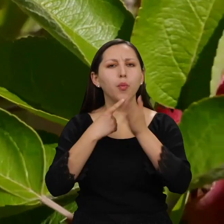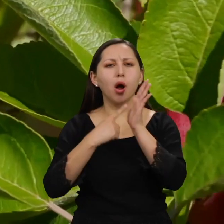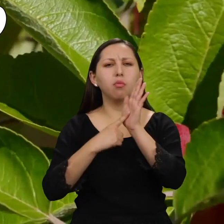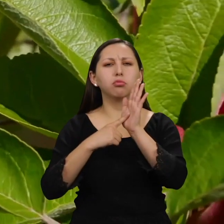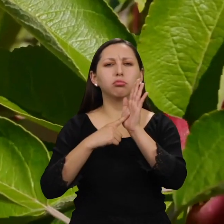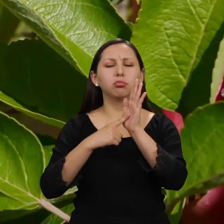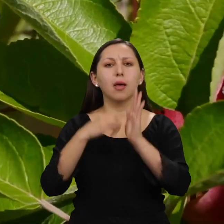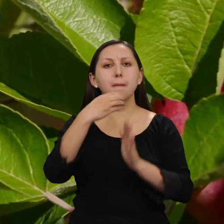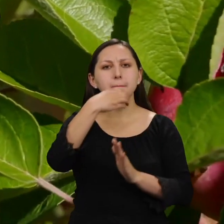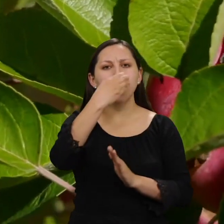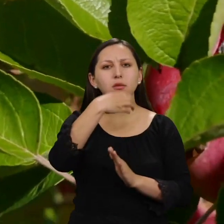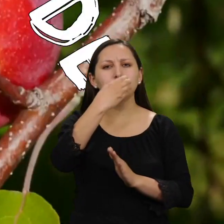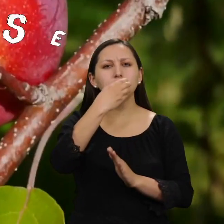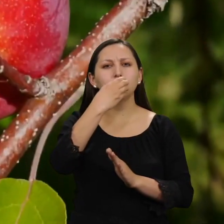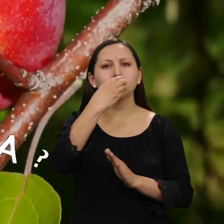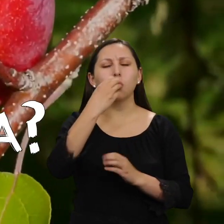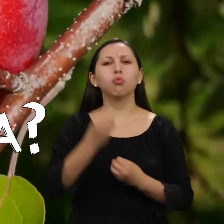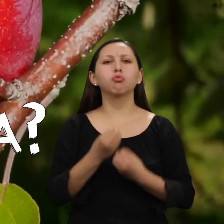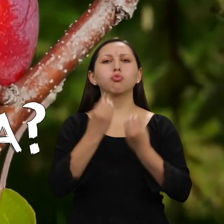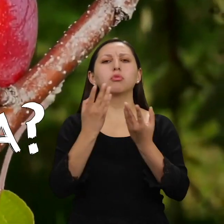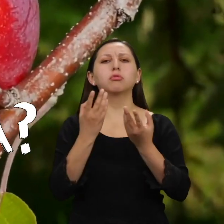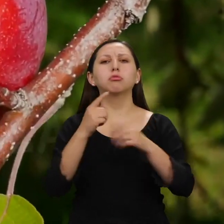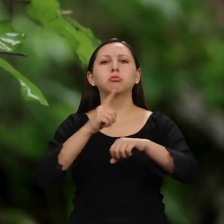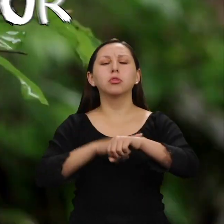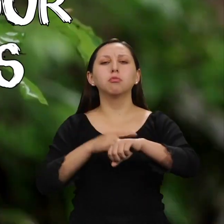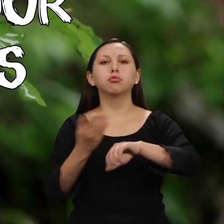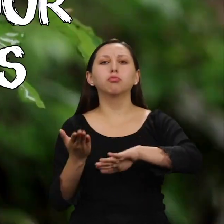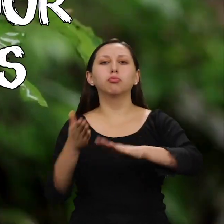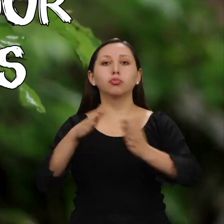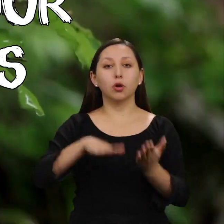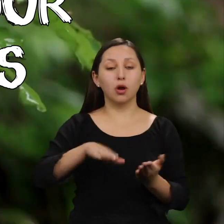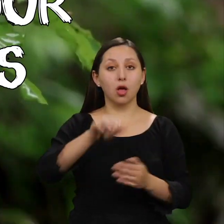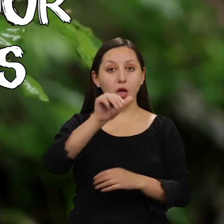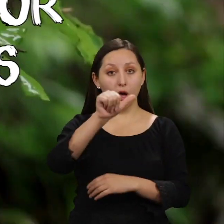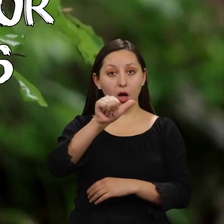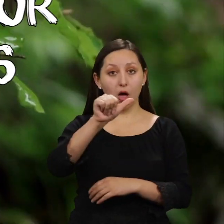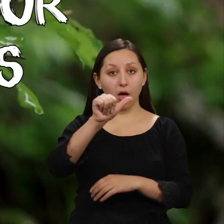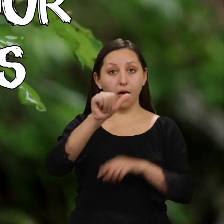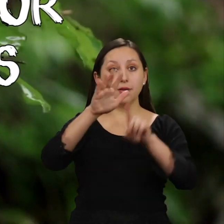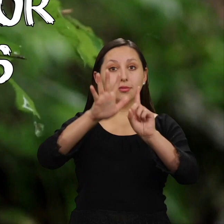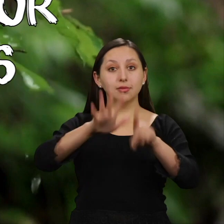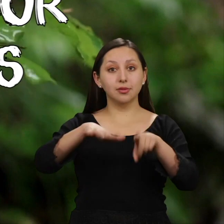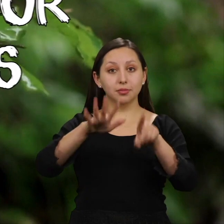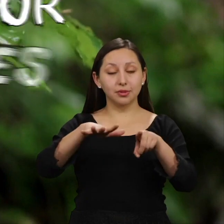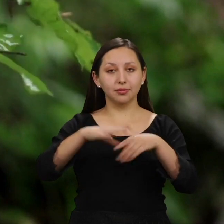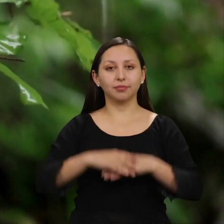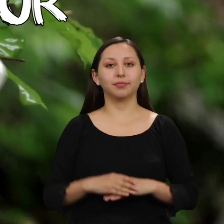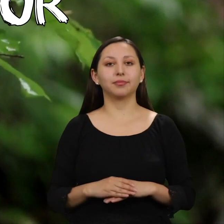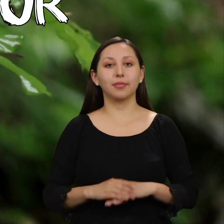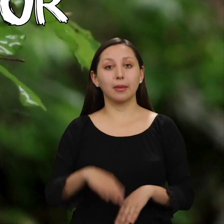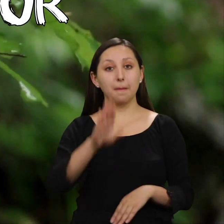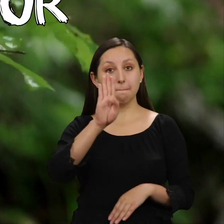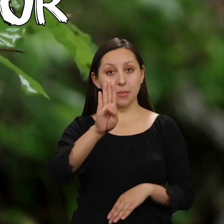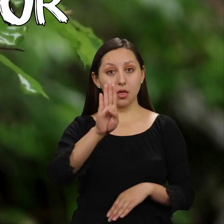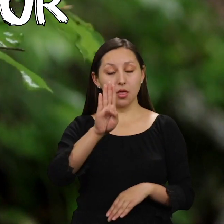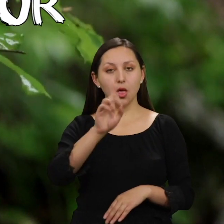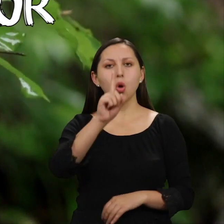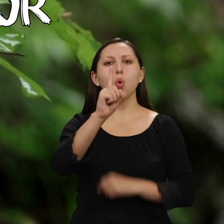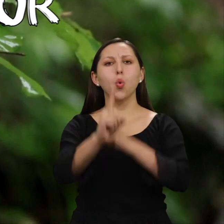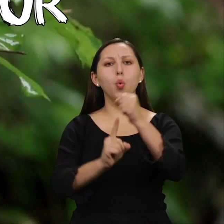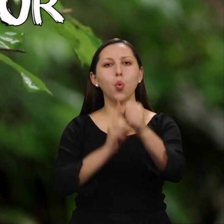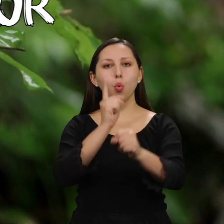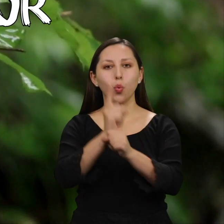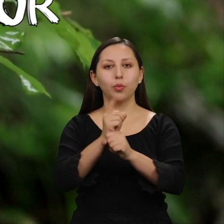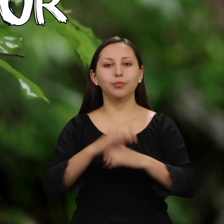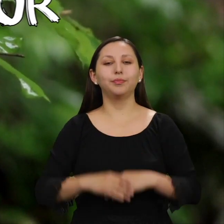¿cuánto le toma descomponerse a una manzana? Opción A, alrededor de seis meses Opción B, alrededor